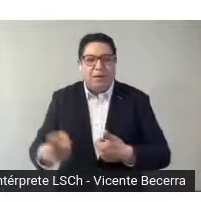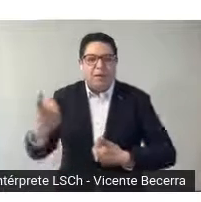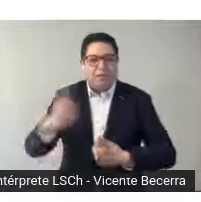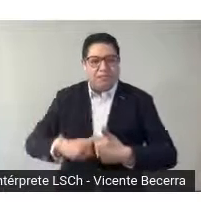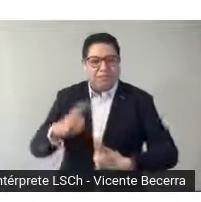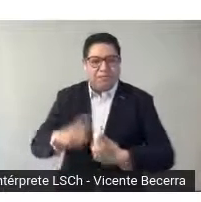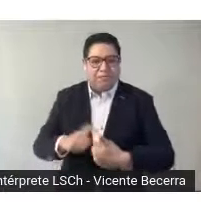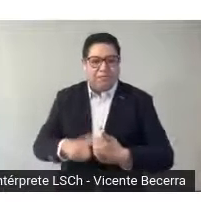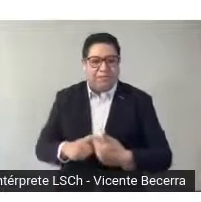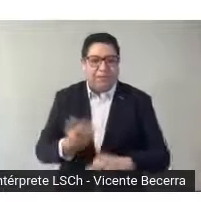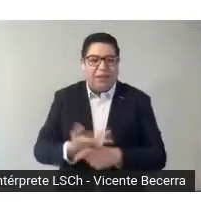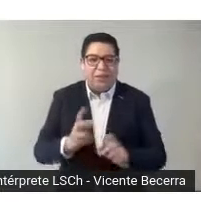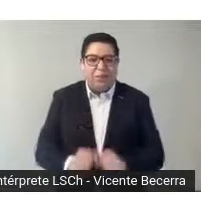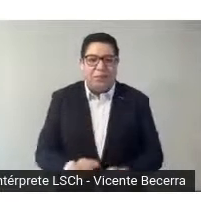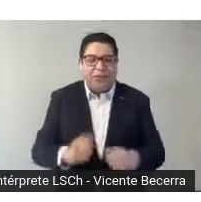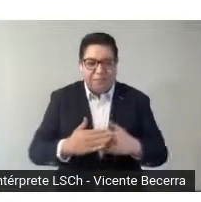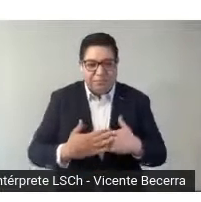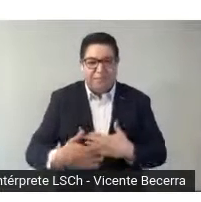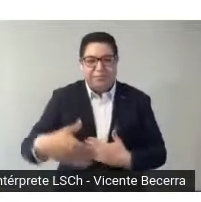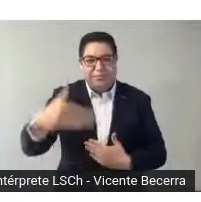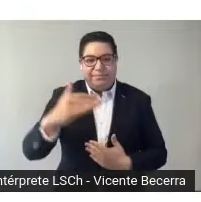juntos un mejor servicio.